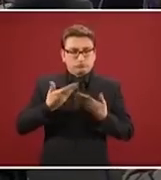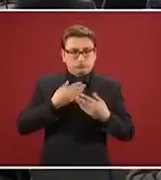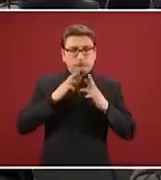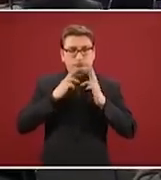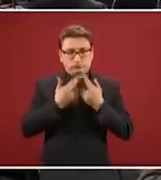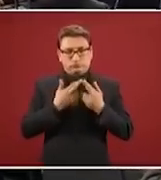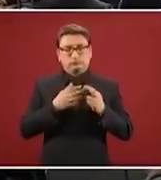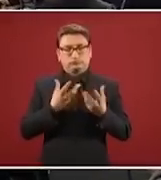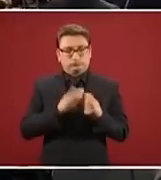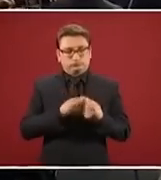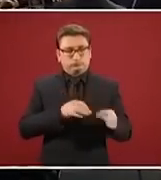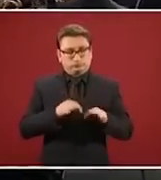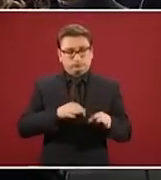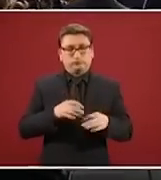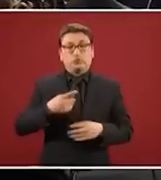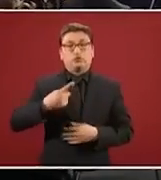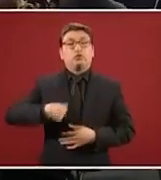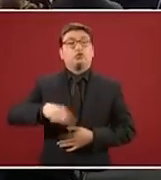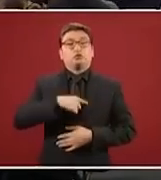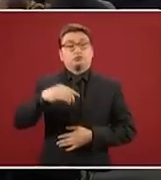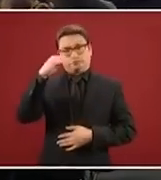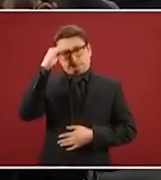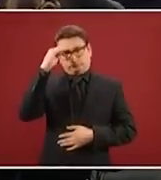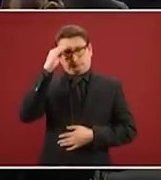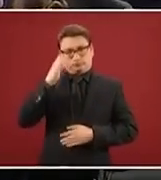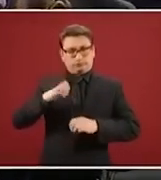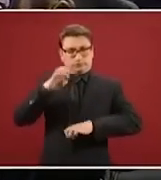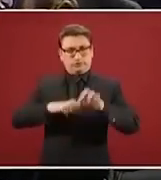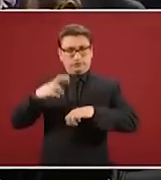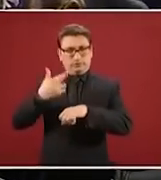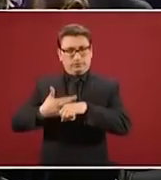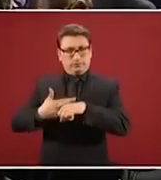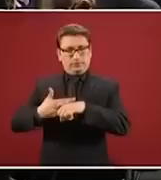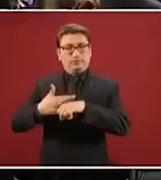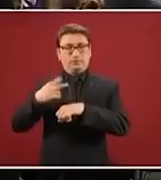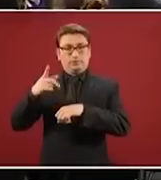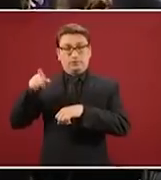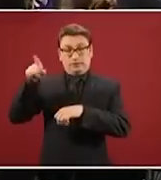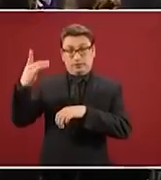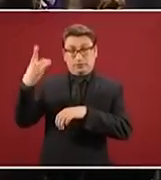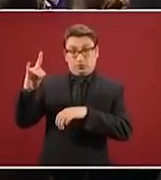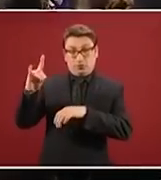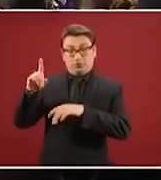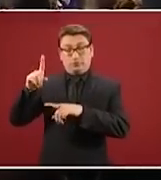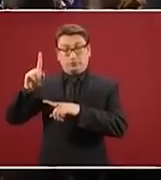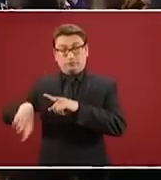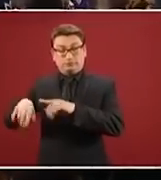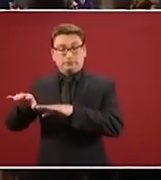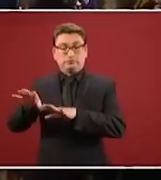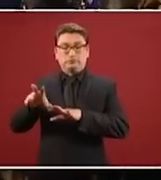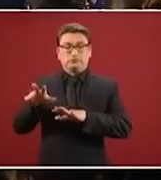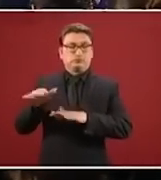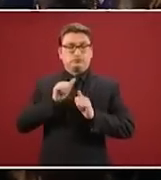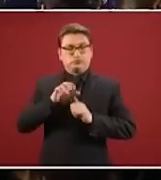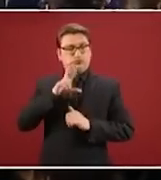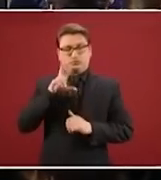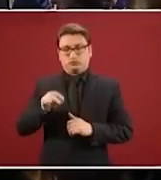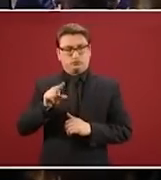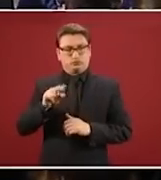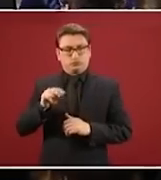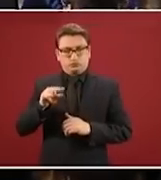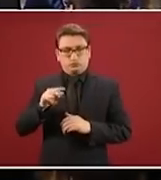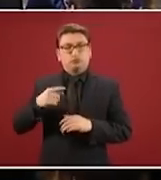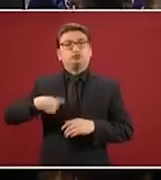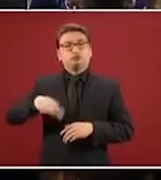trabajo no no estamos pensando en este momento retirarla embajador porque más bien es lo contrario extra horita